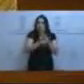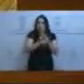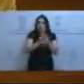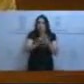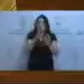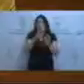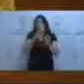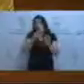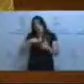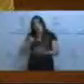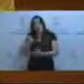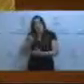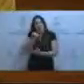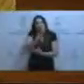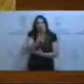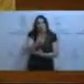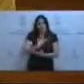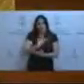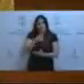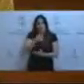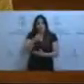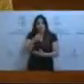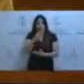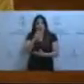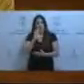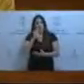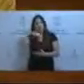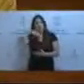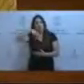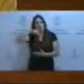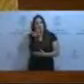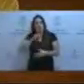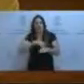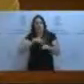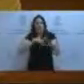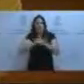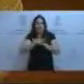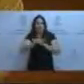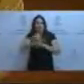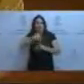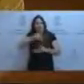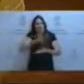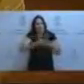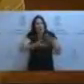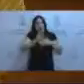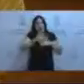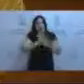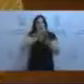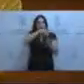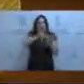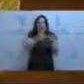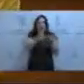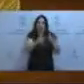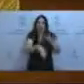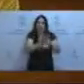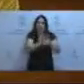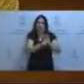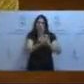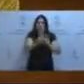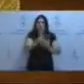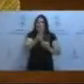o apoyando al Ayuntamiento de Belmonte, que es quien lo gestiona, colaborando con él para que se mantenga abierto y pueda dar respuesta